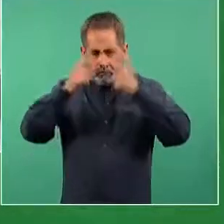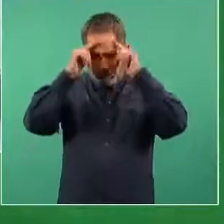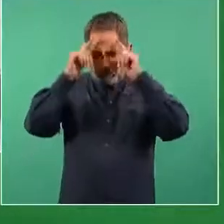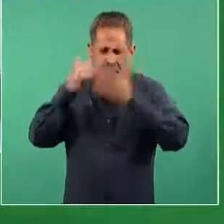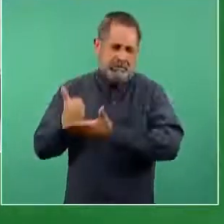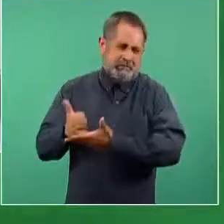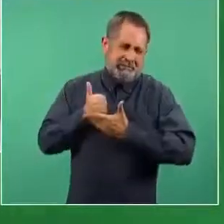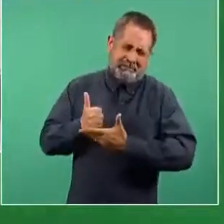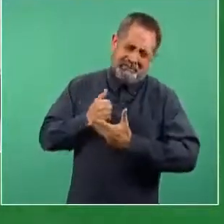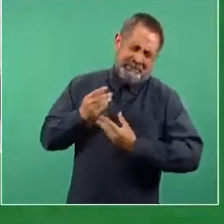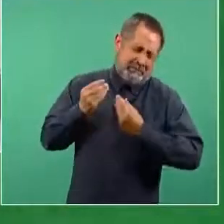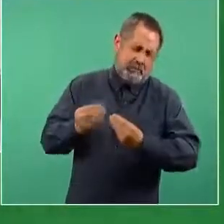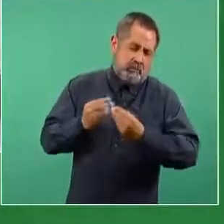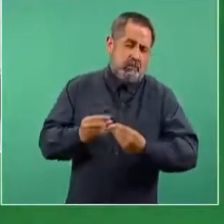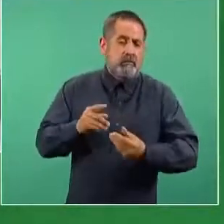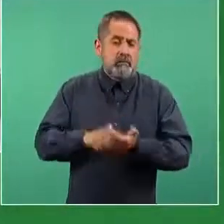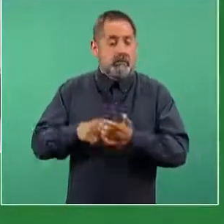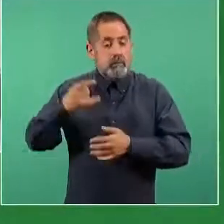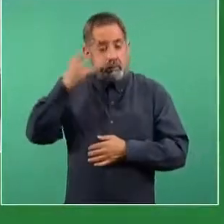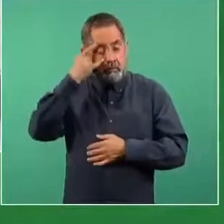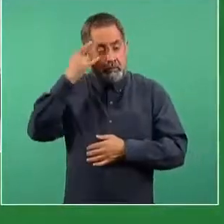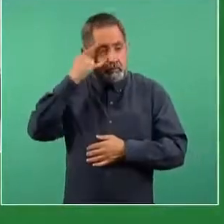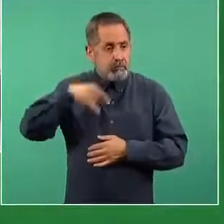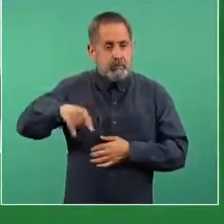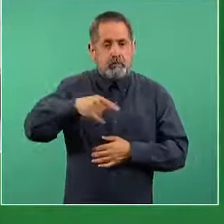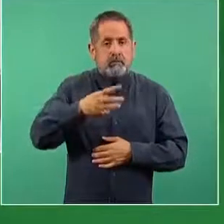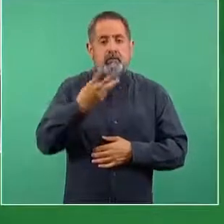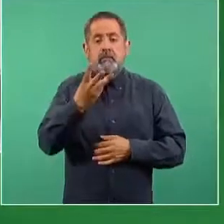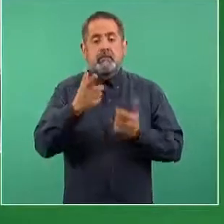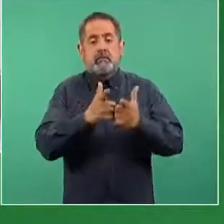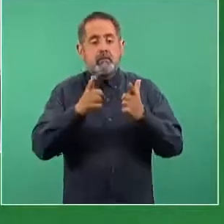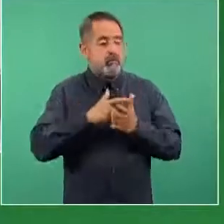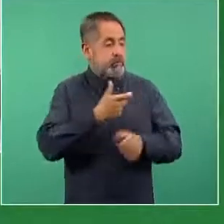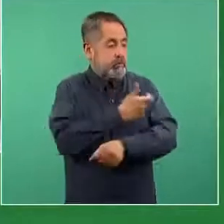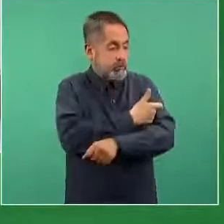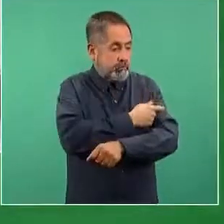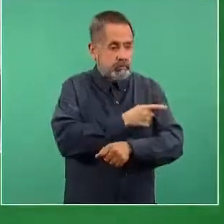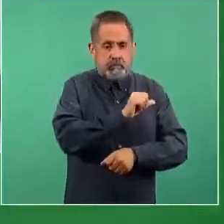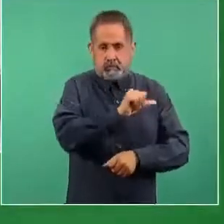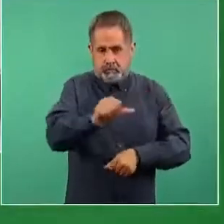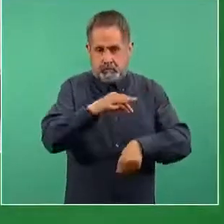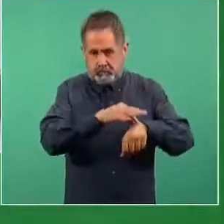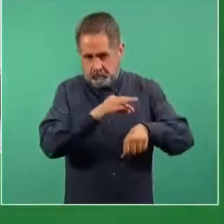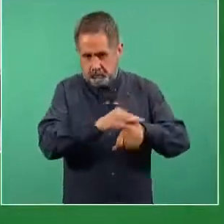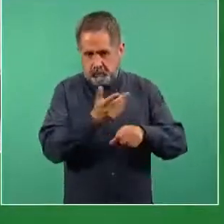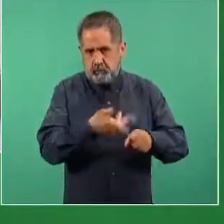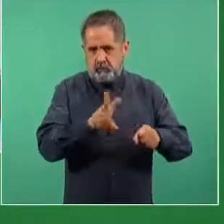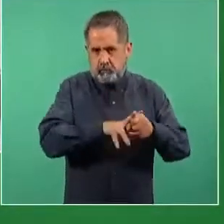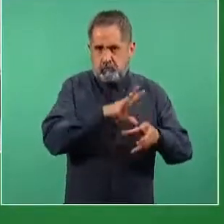están vacunando 3 grandes grupos de riesgo: personal de salud,